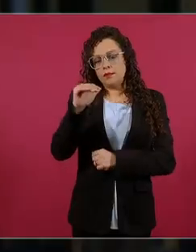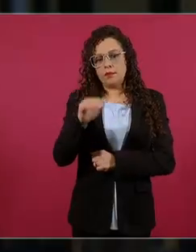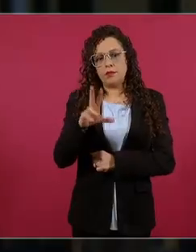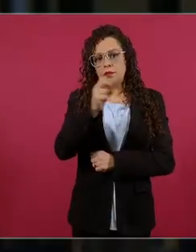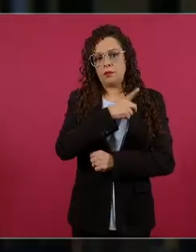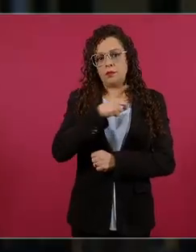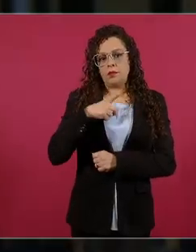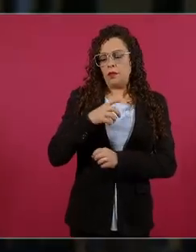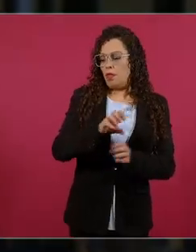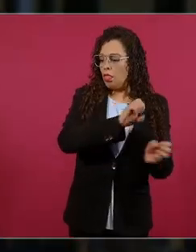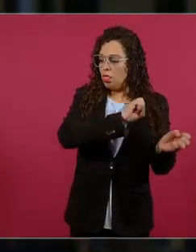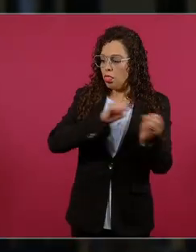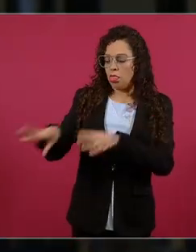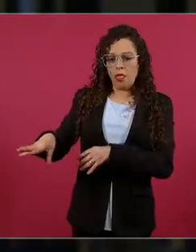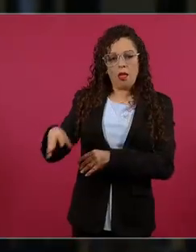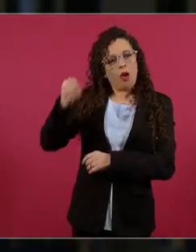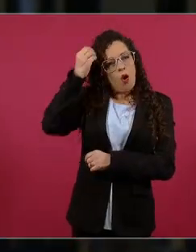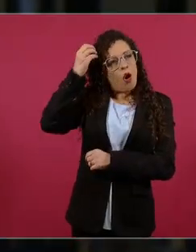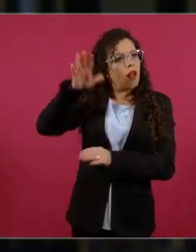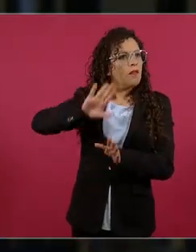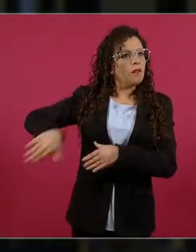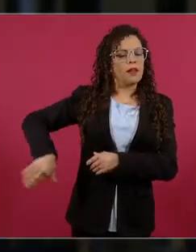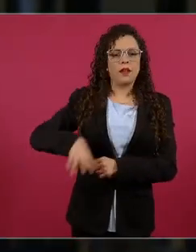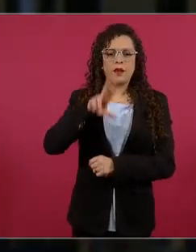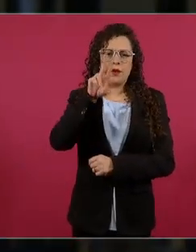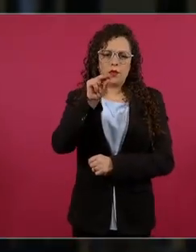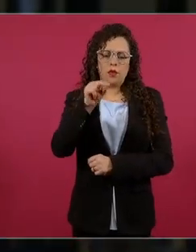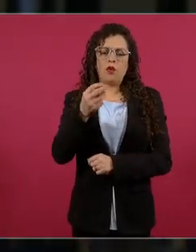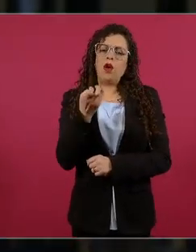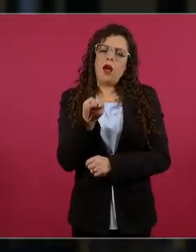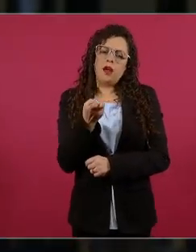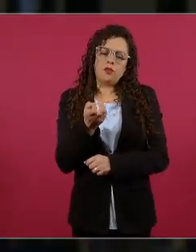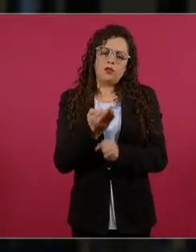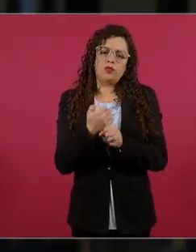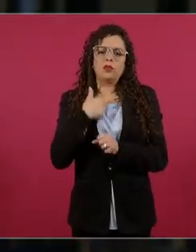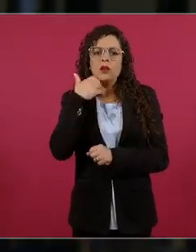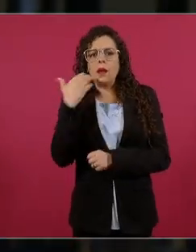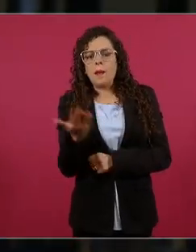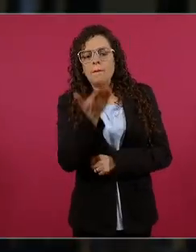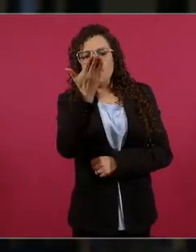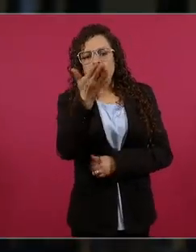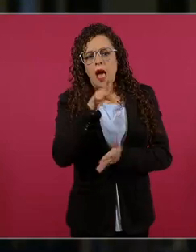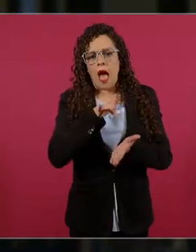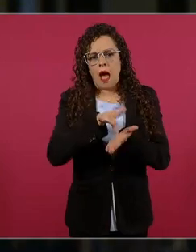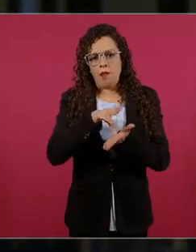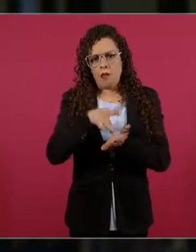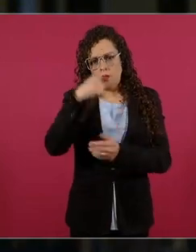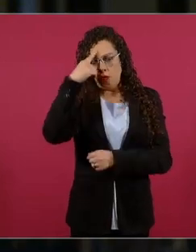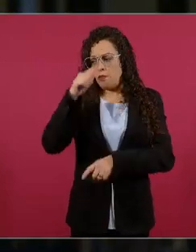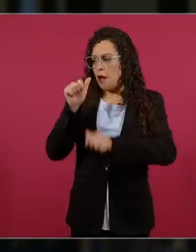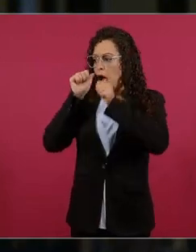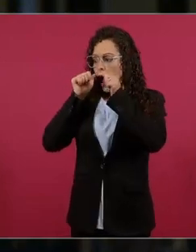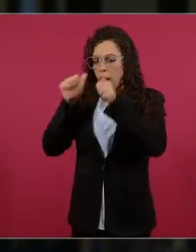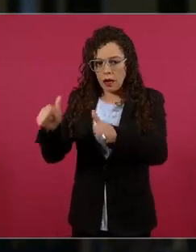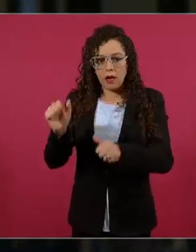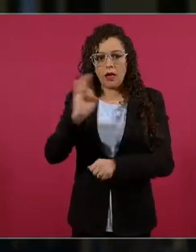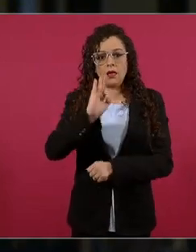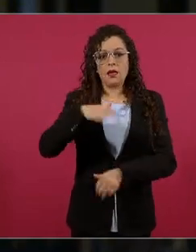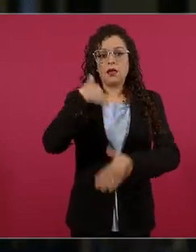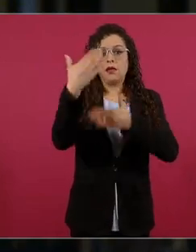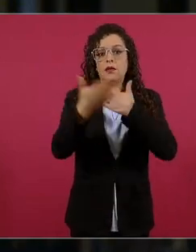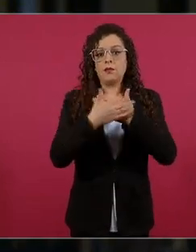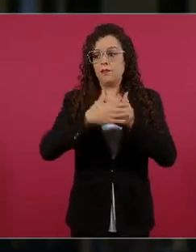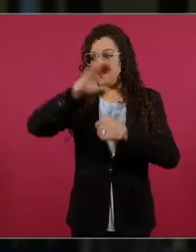ello que solicitan su apoyo, presidente, para que de esta manera, pues ya sea que la próxima administración se aboque a